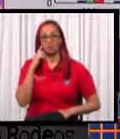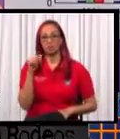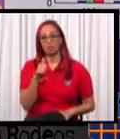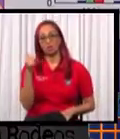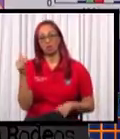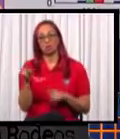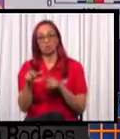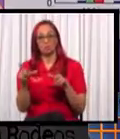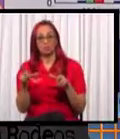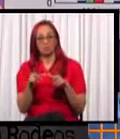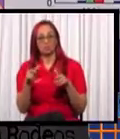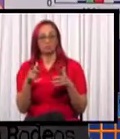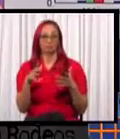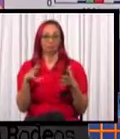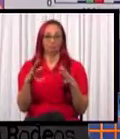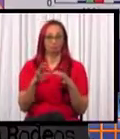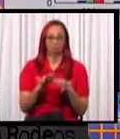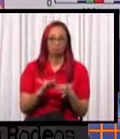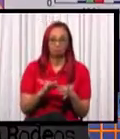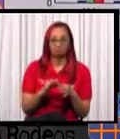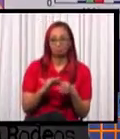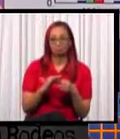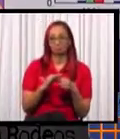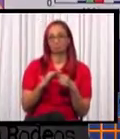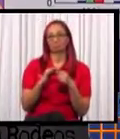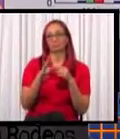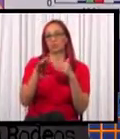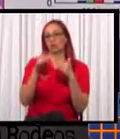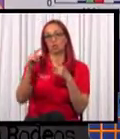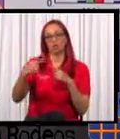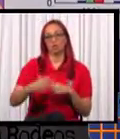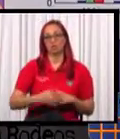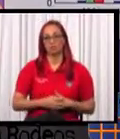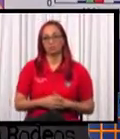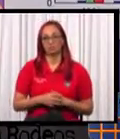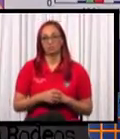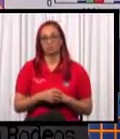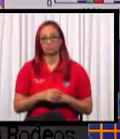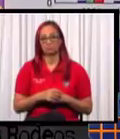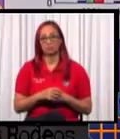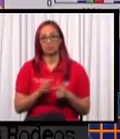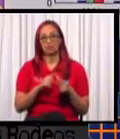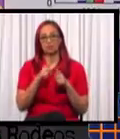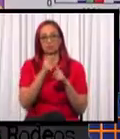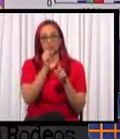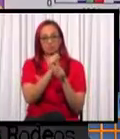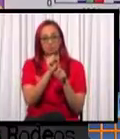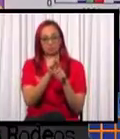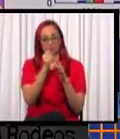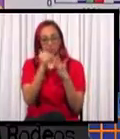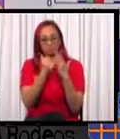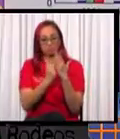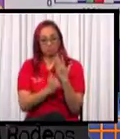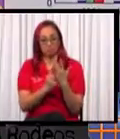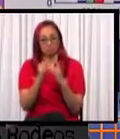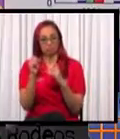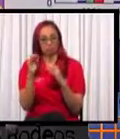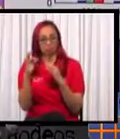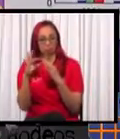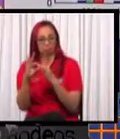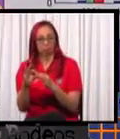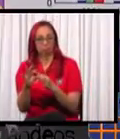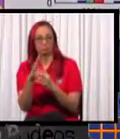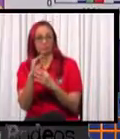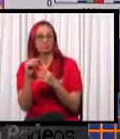el Atlántico y la Huetara Norte, más bien fue todo lo contrario. Entonces, todas esas situaciones tropicales y que de por